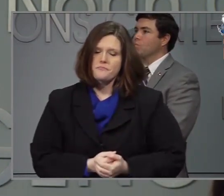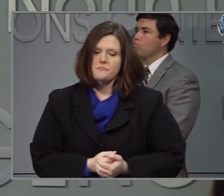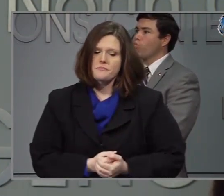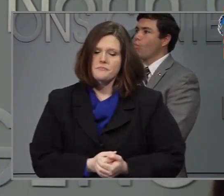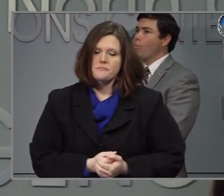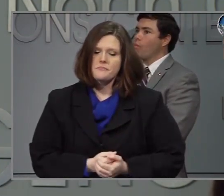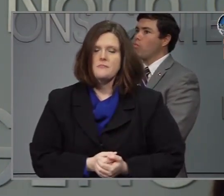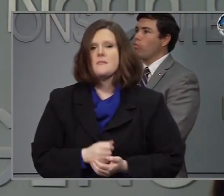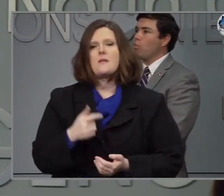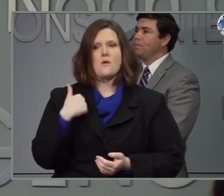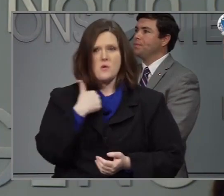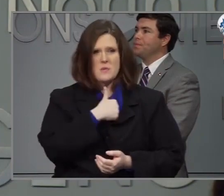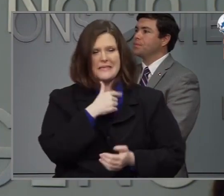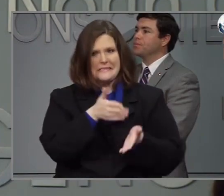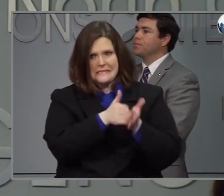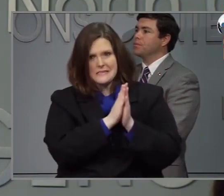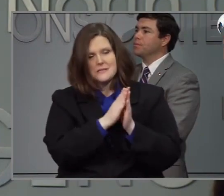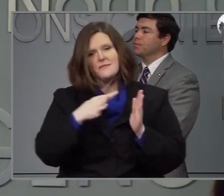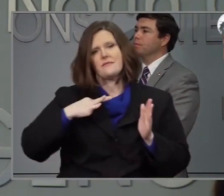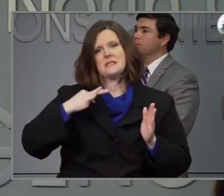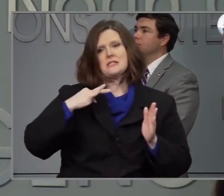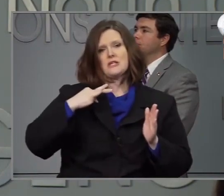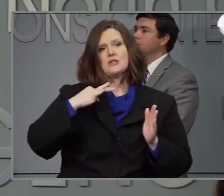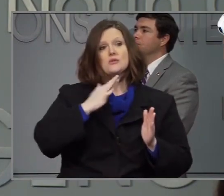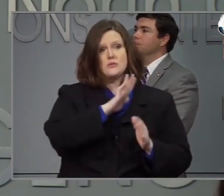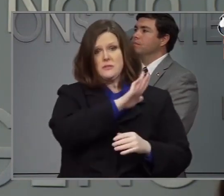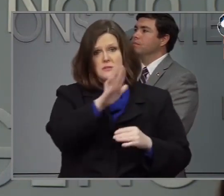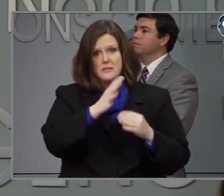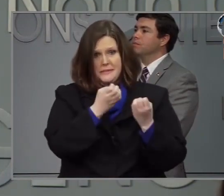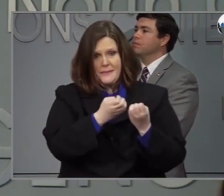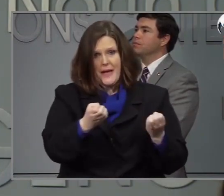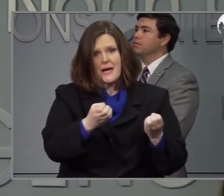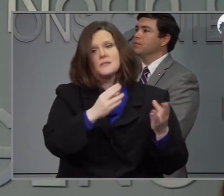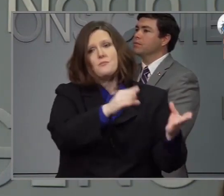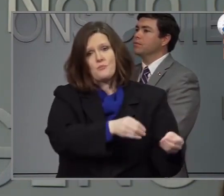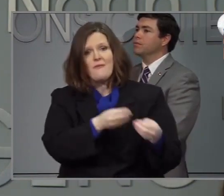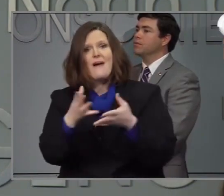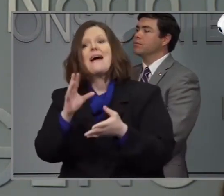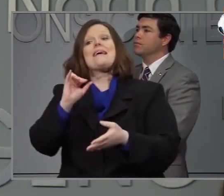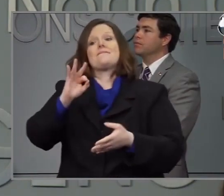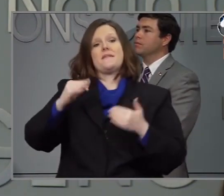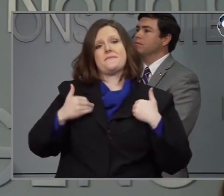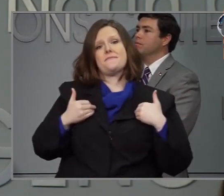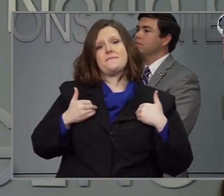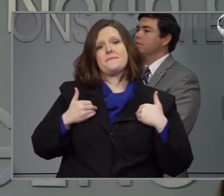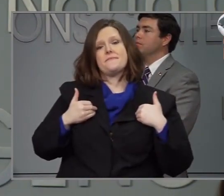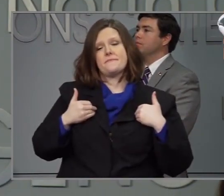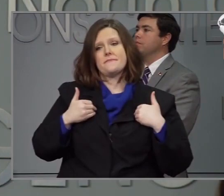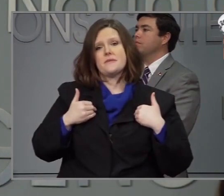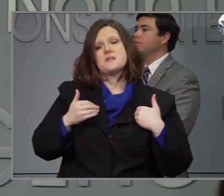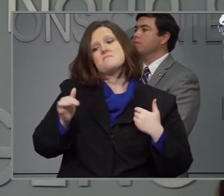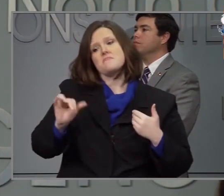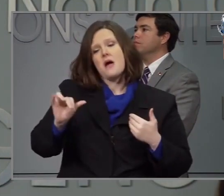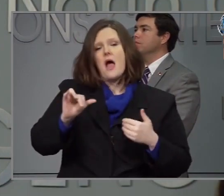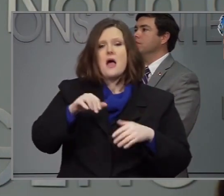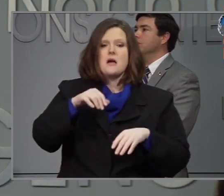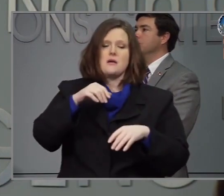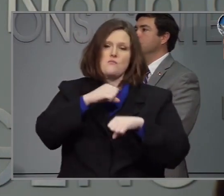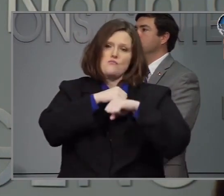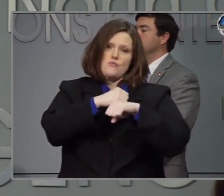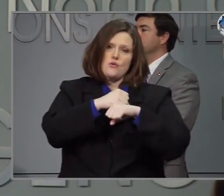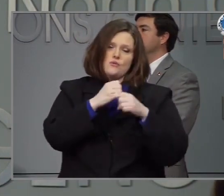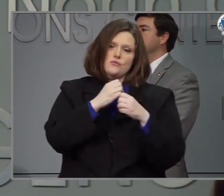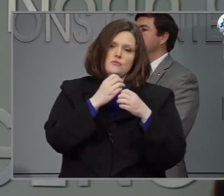también estamos buscando voluntarios para que nos proveen suministros médicos incluyendo